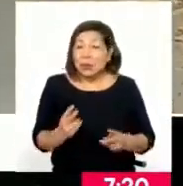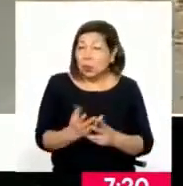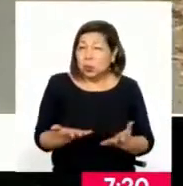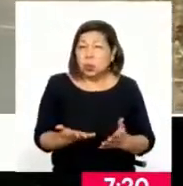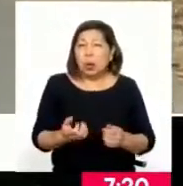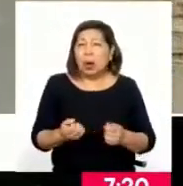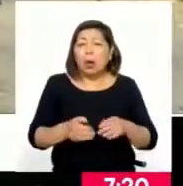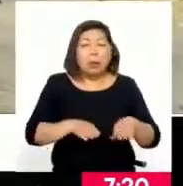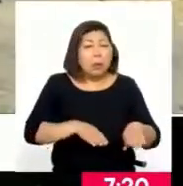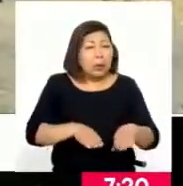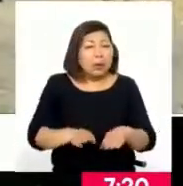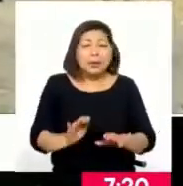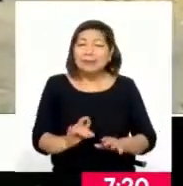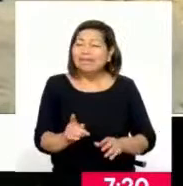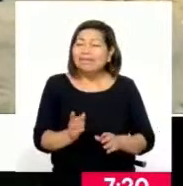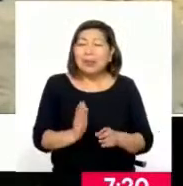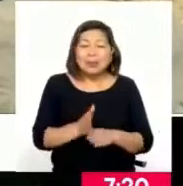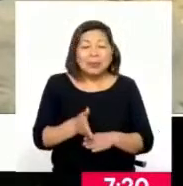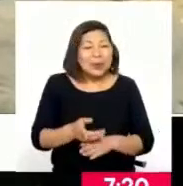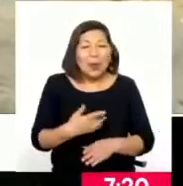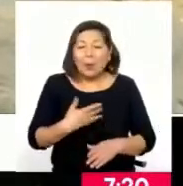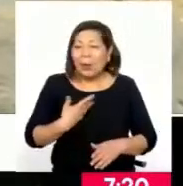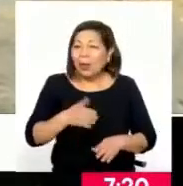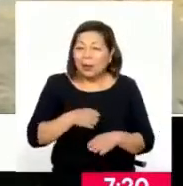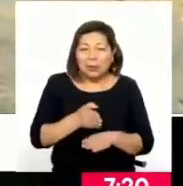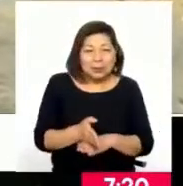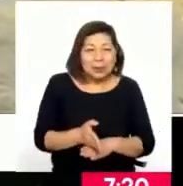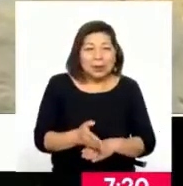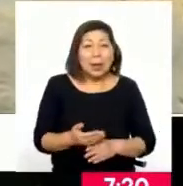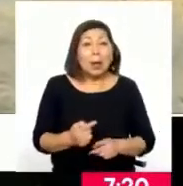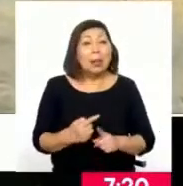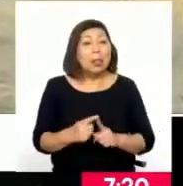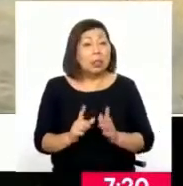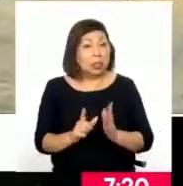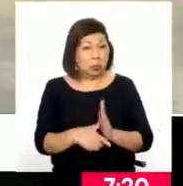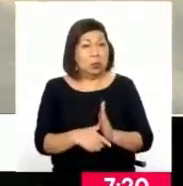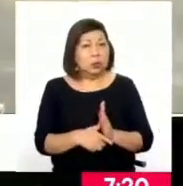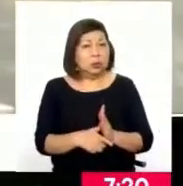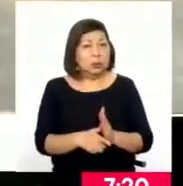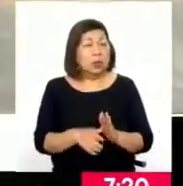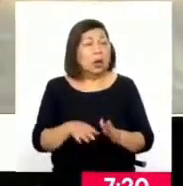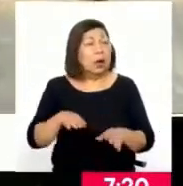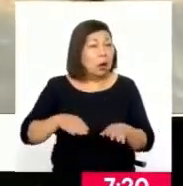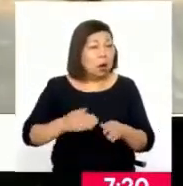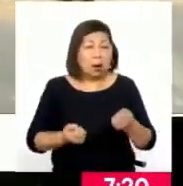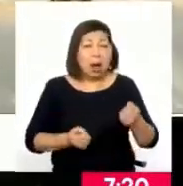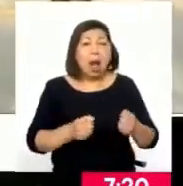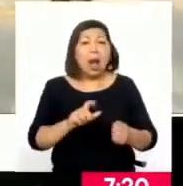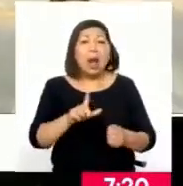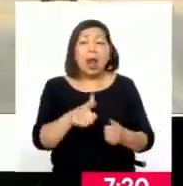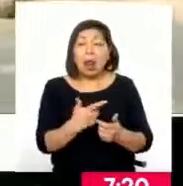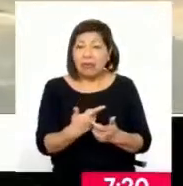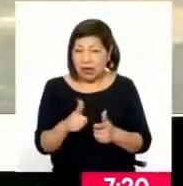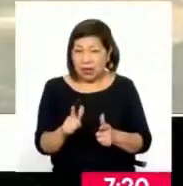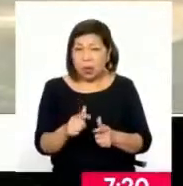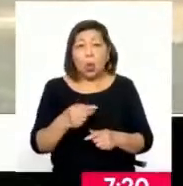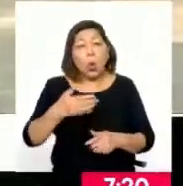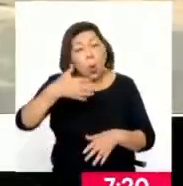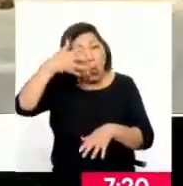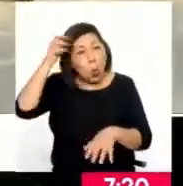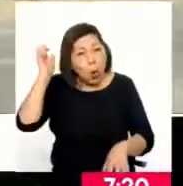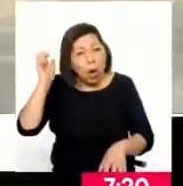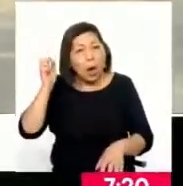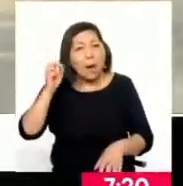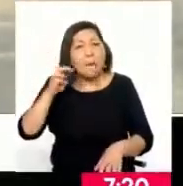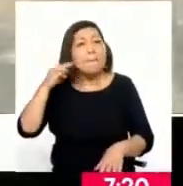el camino y por eso es que no se pudo llegar. Inmediatamente también nos hemos desplazado a La Libertad, a Huánuco, a